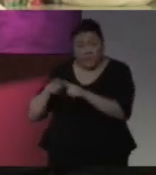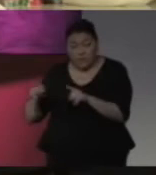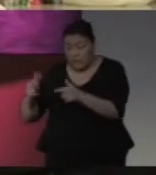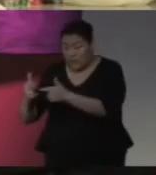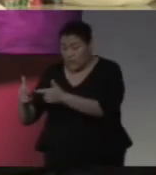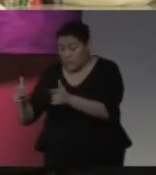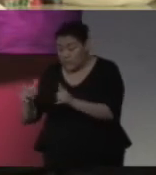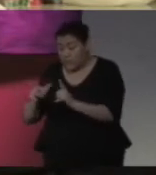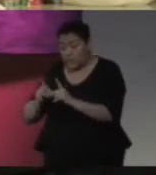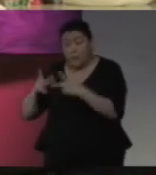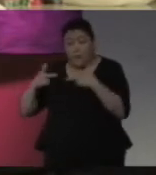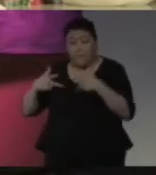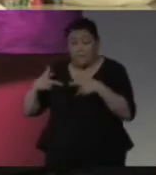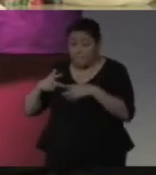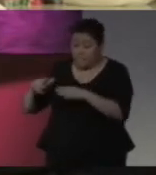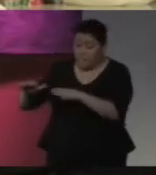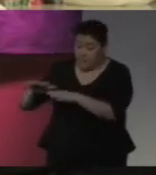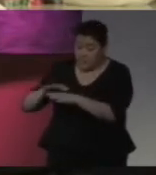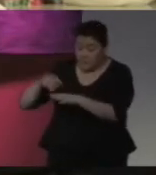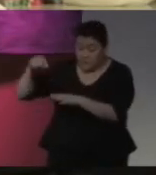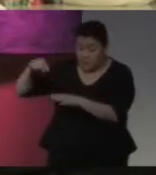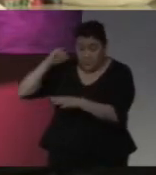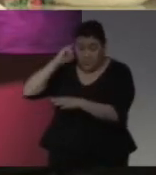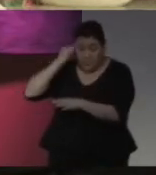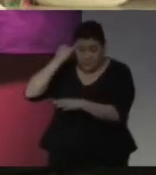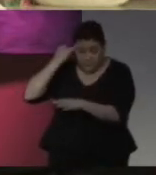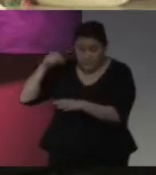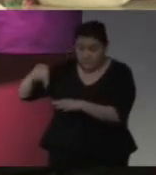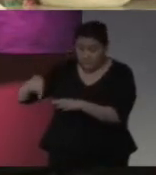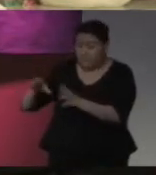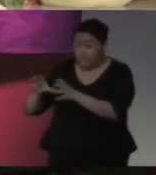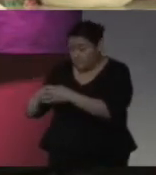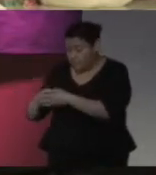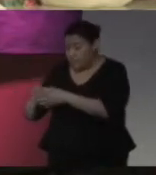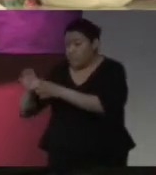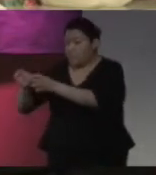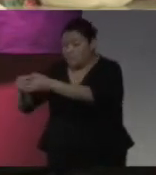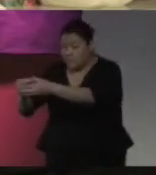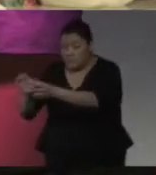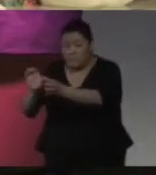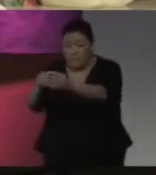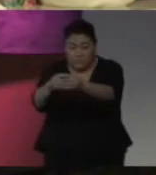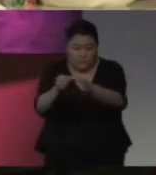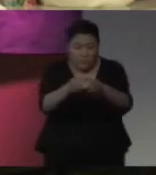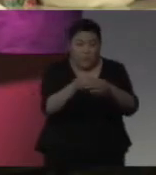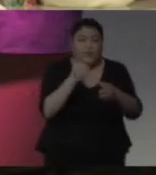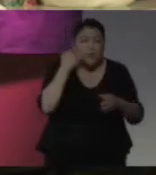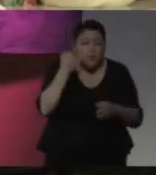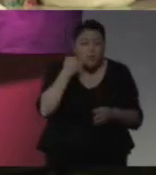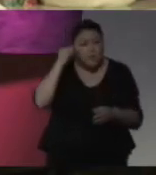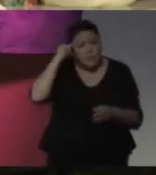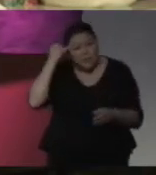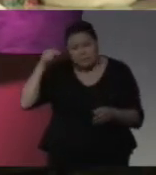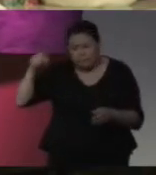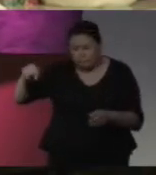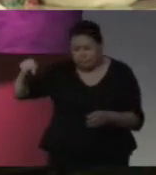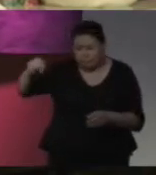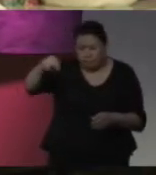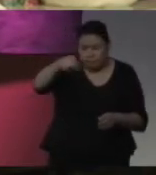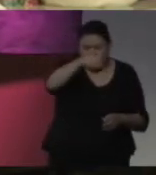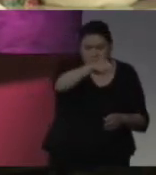no es la colectividad construida desde los pueblos. Este emerge de una